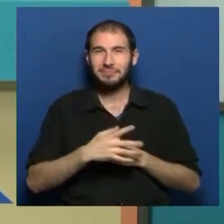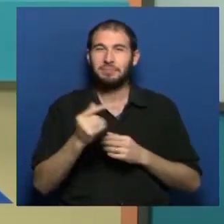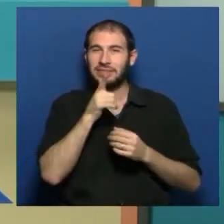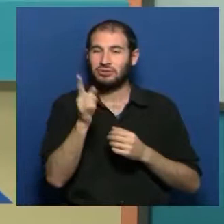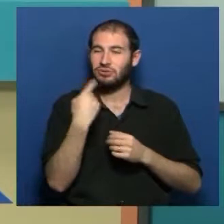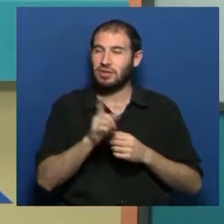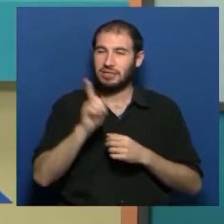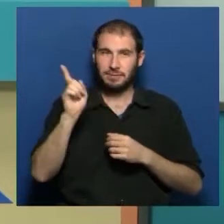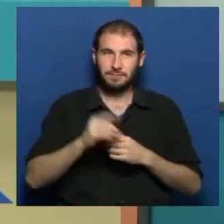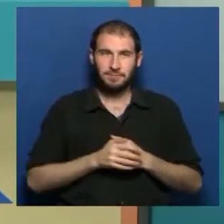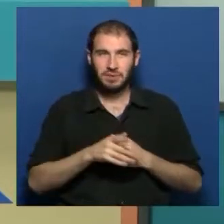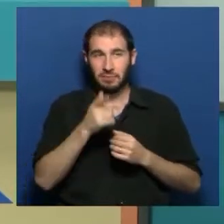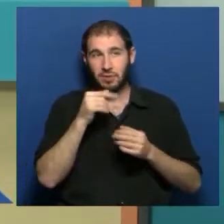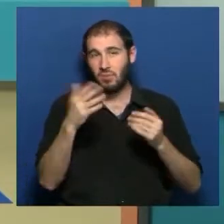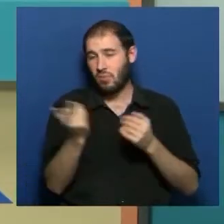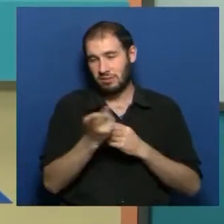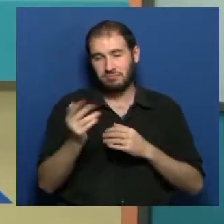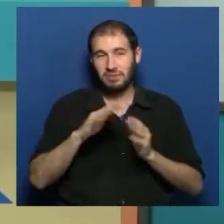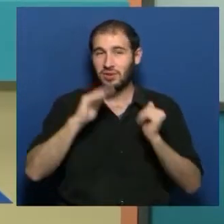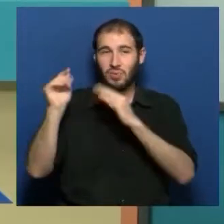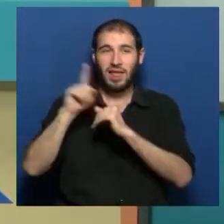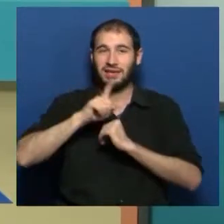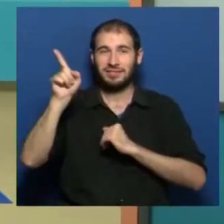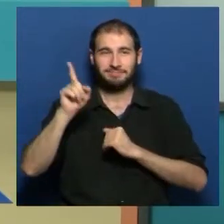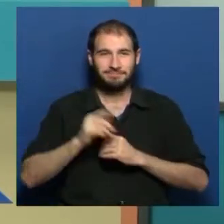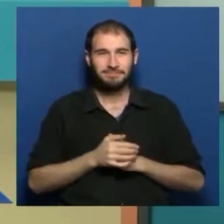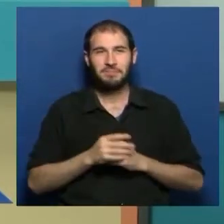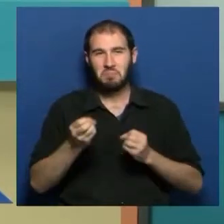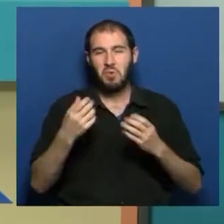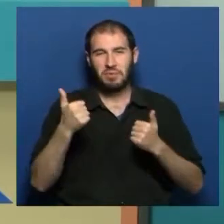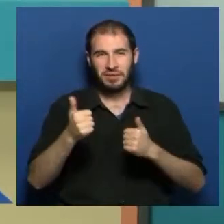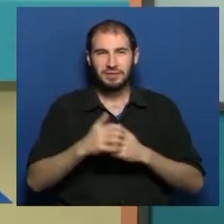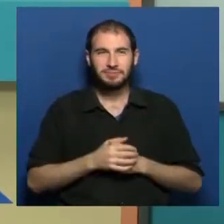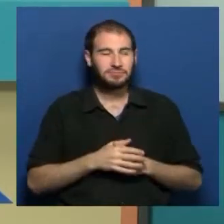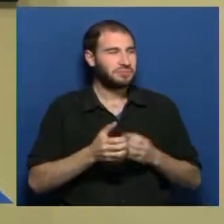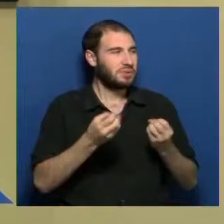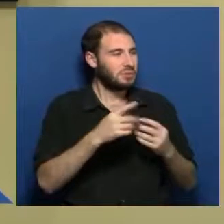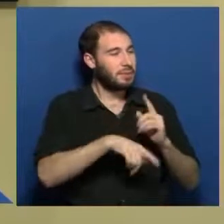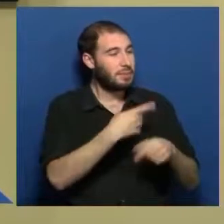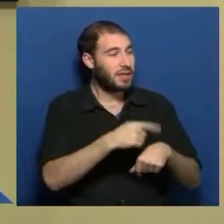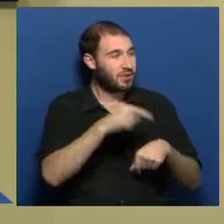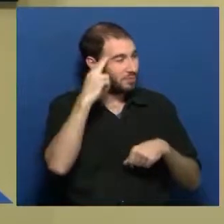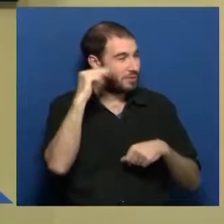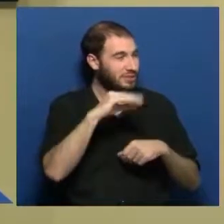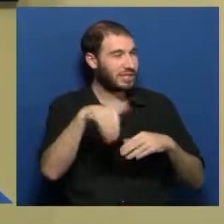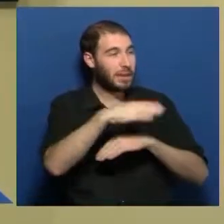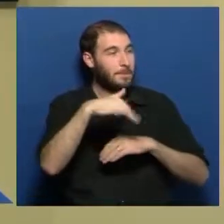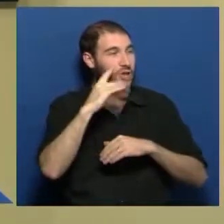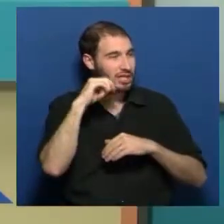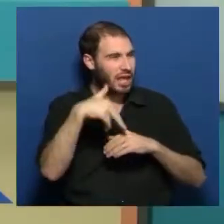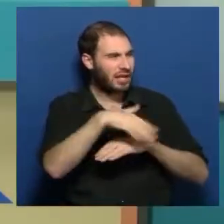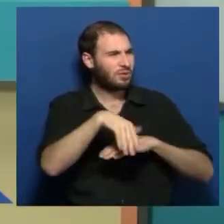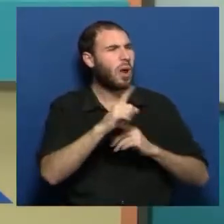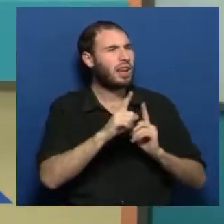allá, así son pibes como nosotros rompiéndola allá. Así que va a estar buenísimo por bueno, eso. Bueno, genial. Mañana a las 21, así en Pedro Molina, ¿podemos repetir la